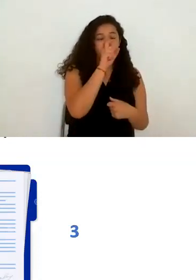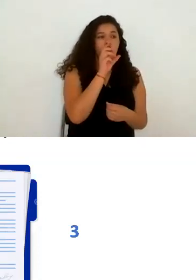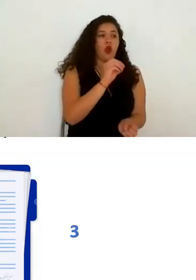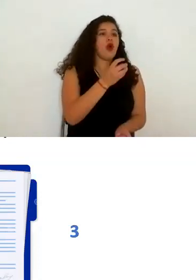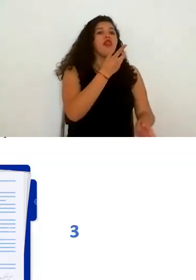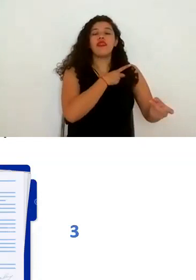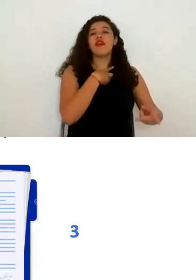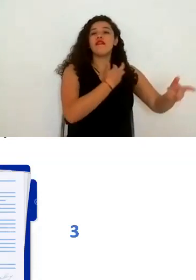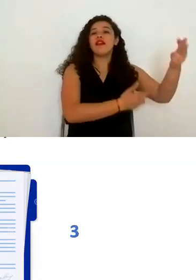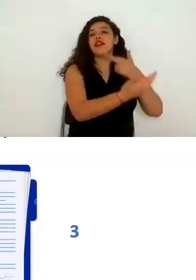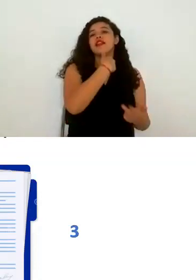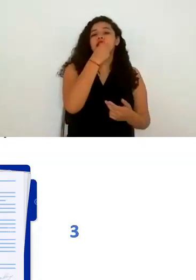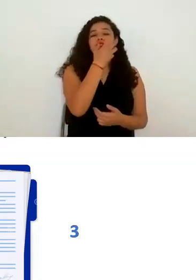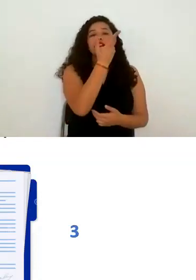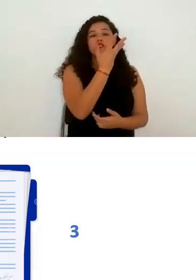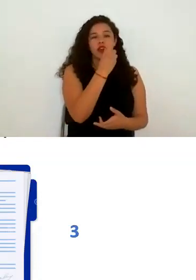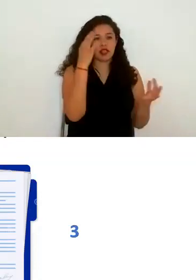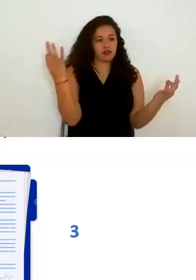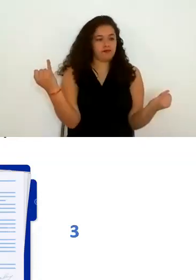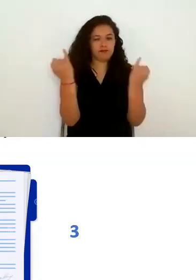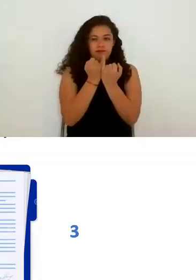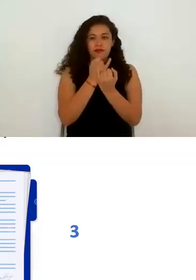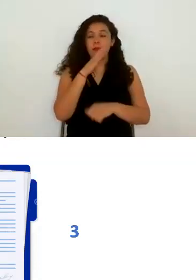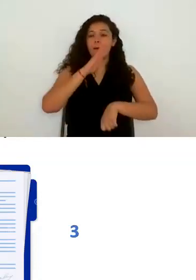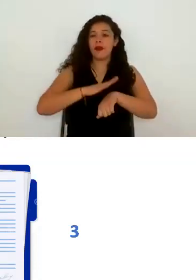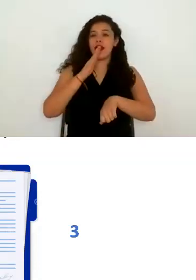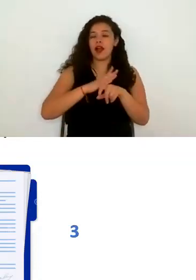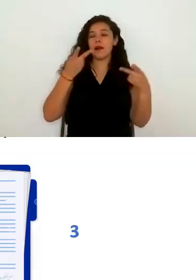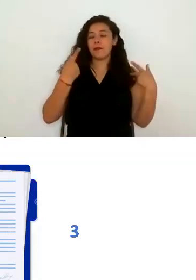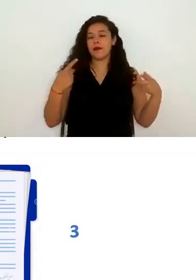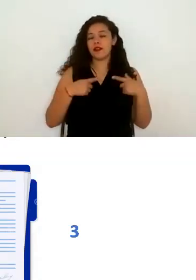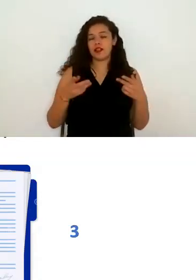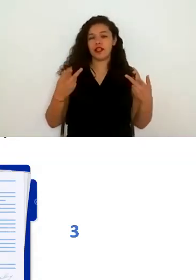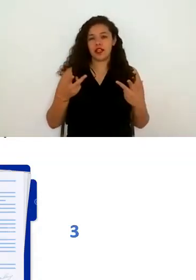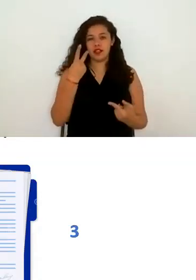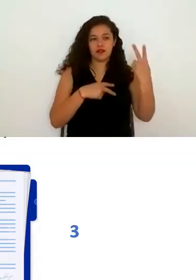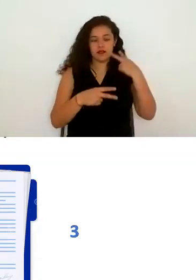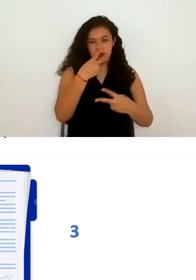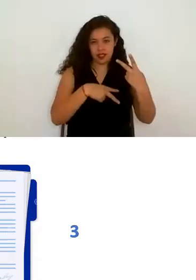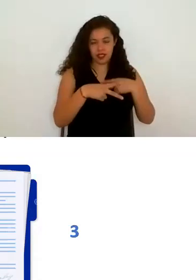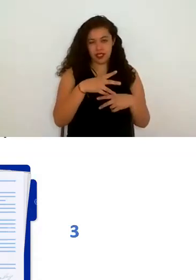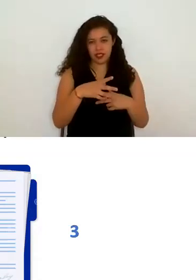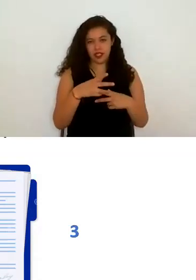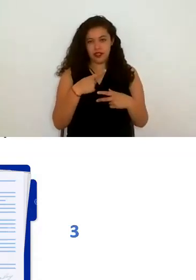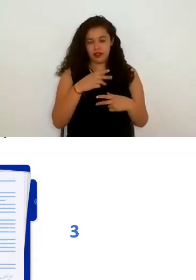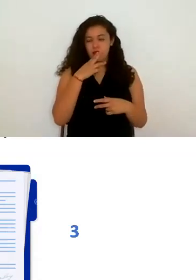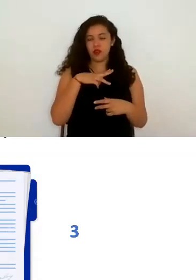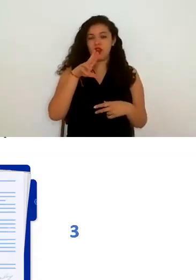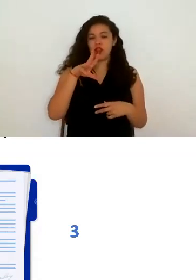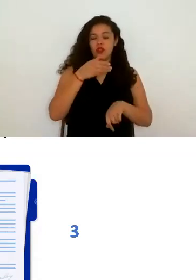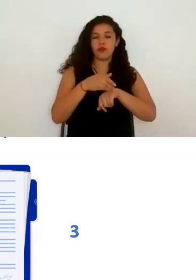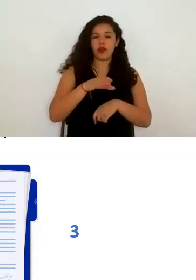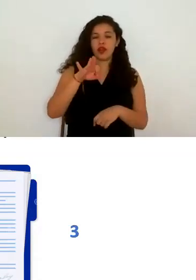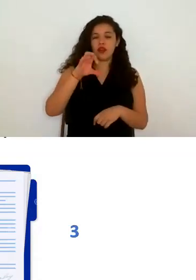los expedientes que son de sus usuarios, también hay que reforzar mucho este control de folios